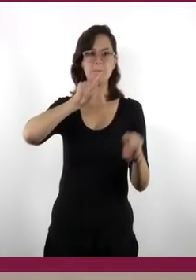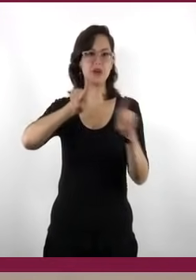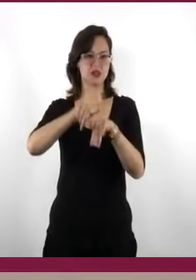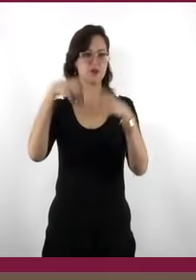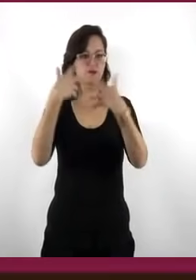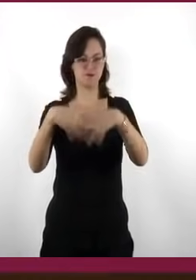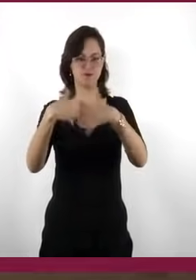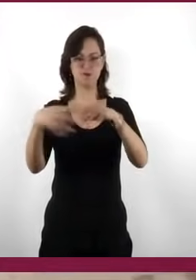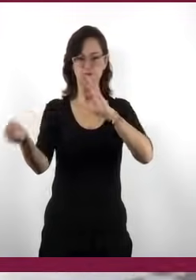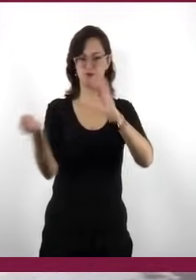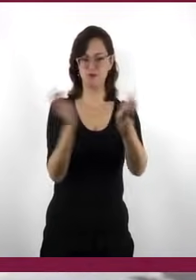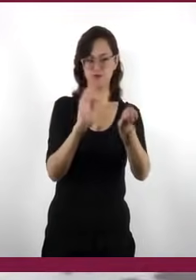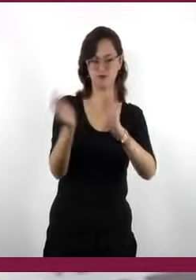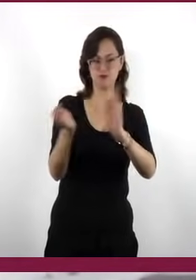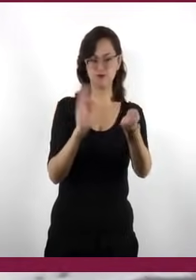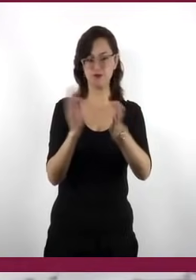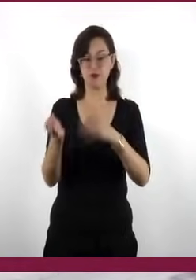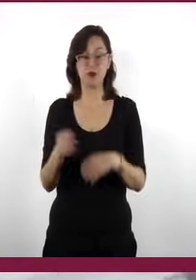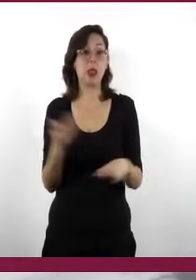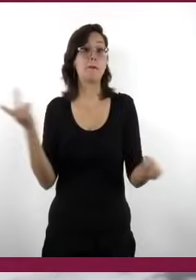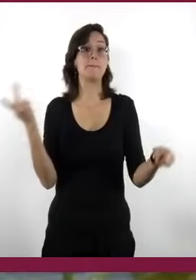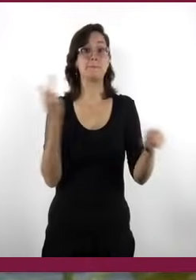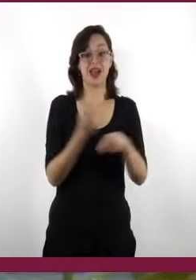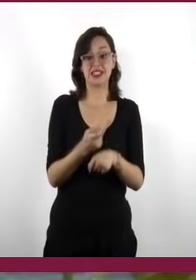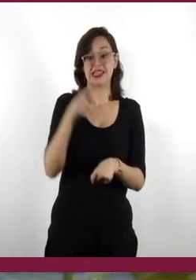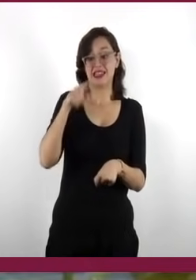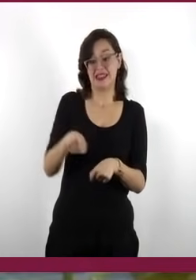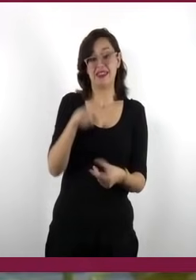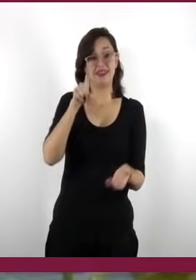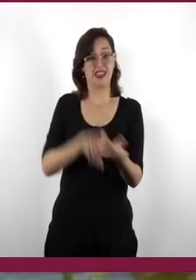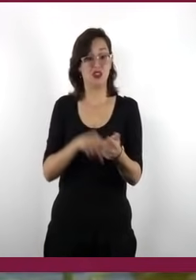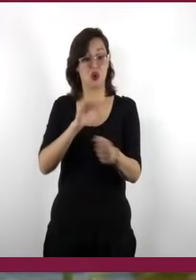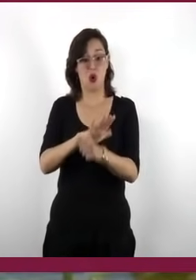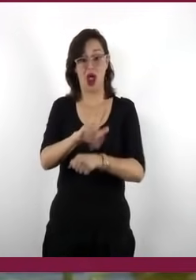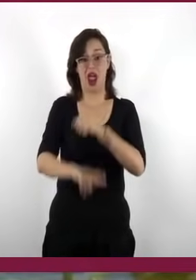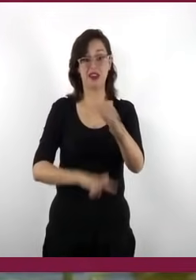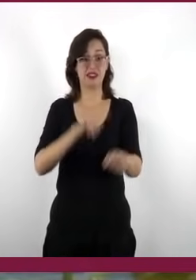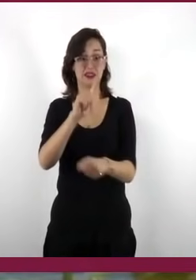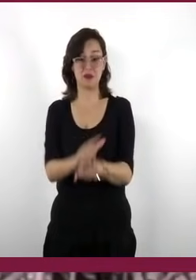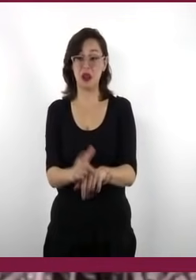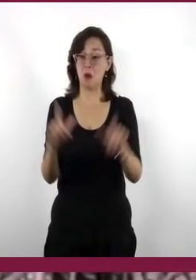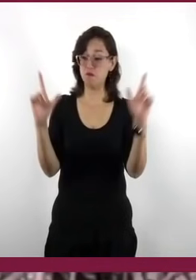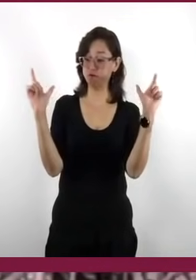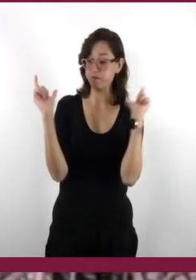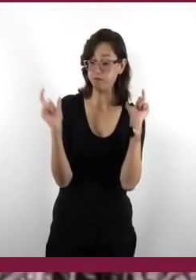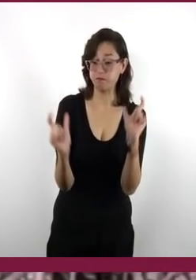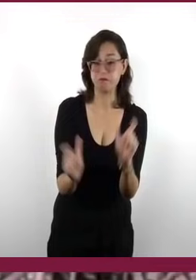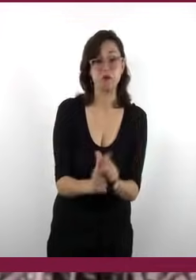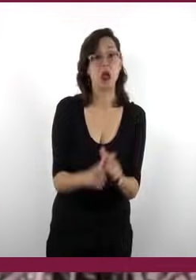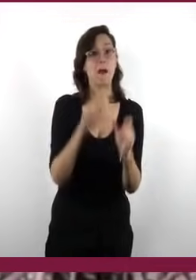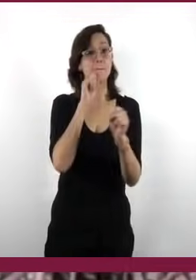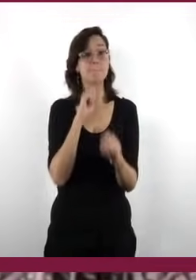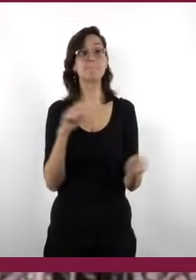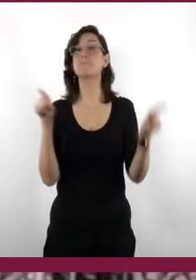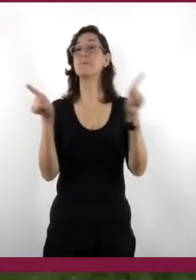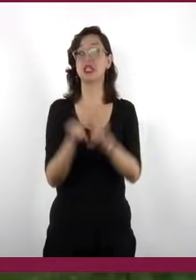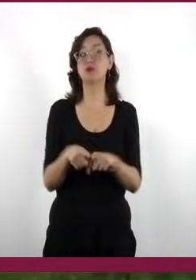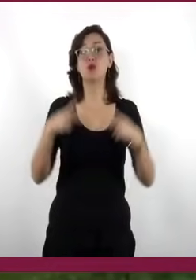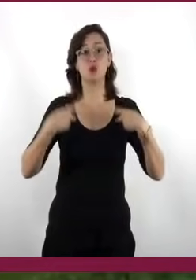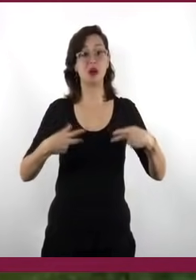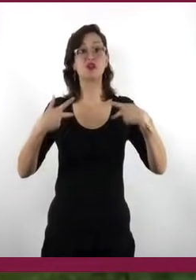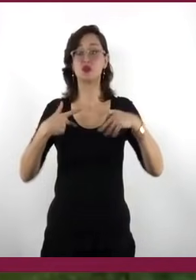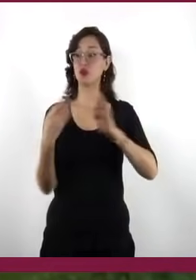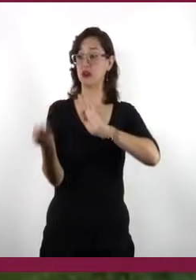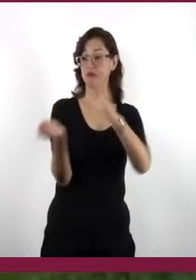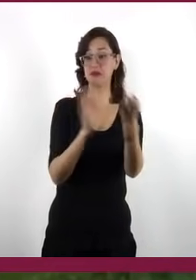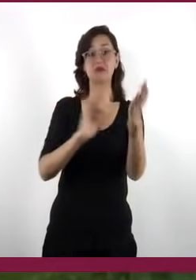a su alrededor. Esto ha disminuido el número de especies que habitan en el río y ha puesto en riesgo la salud de